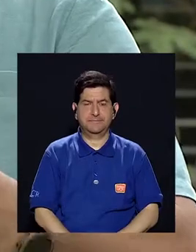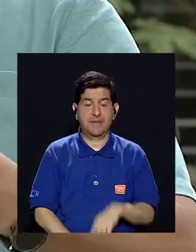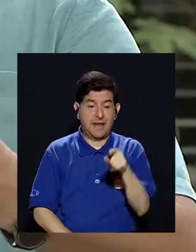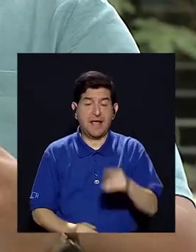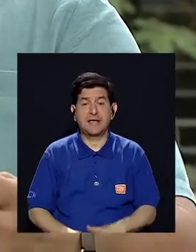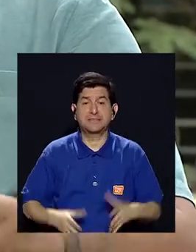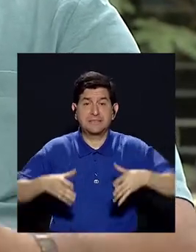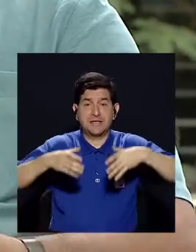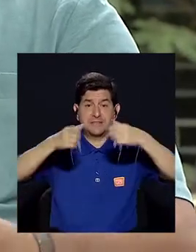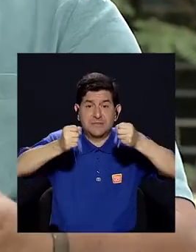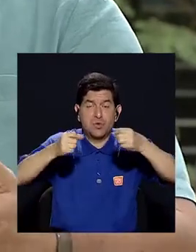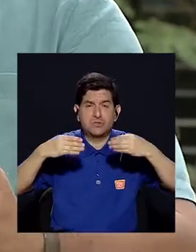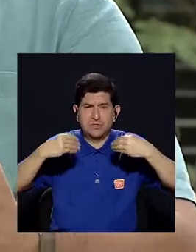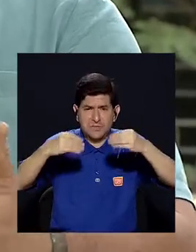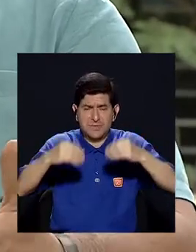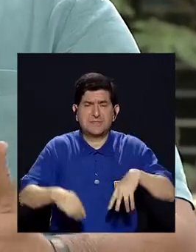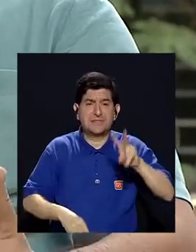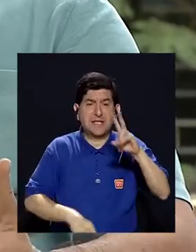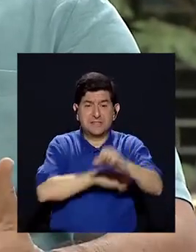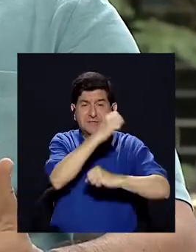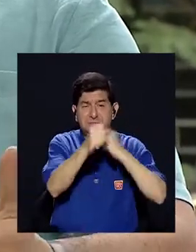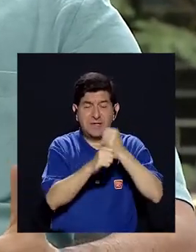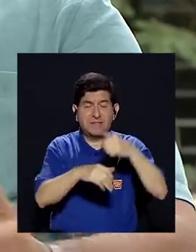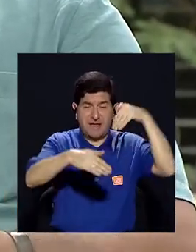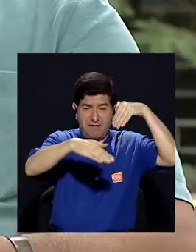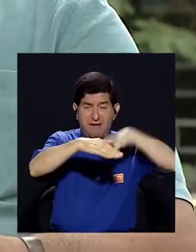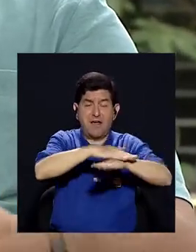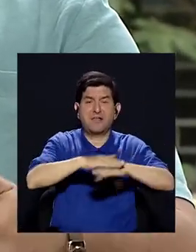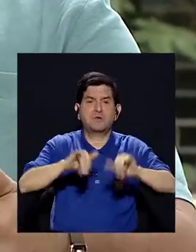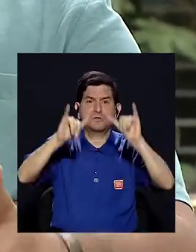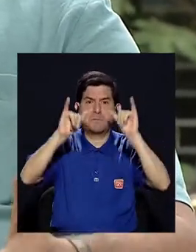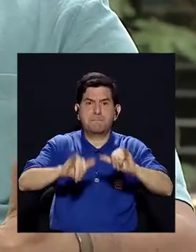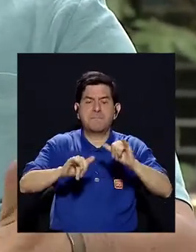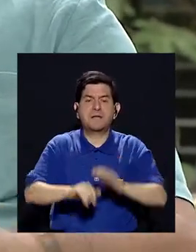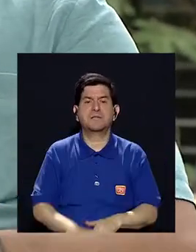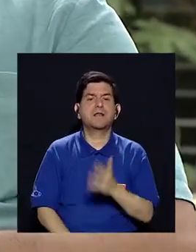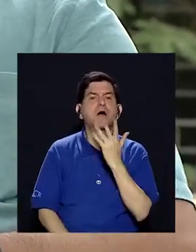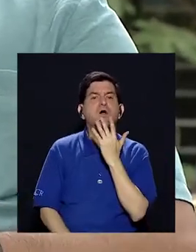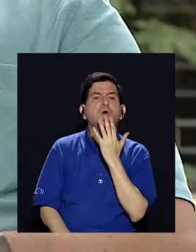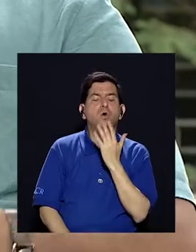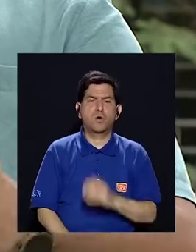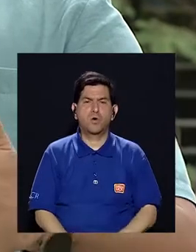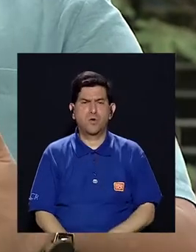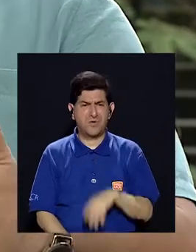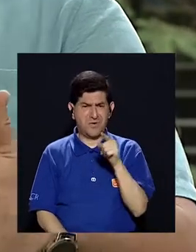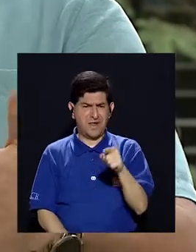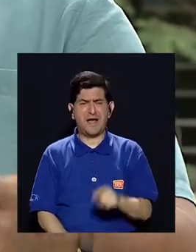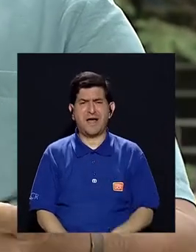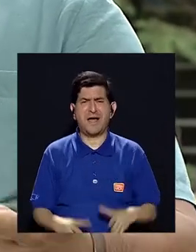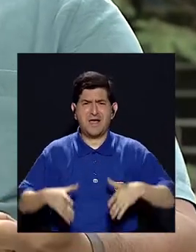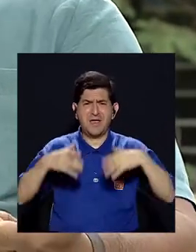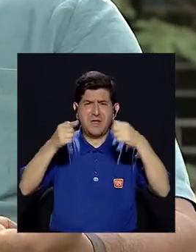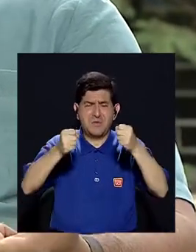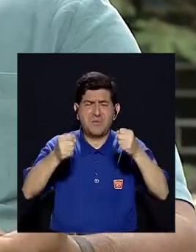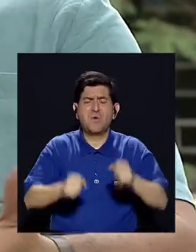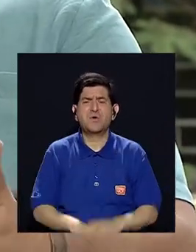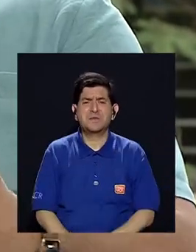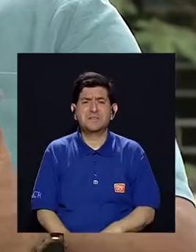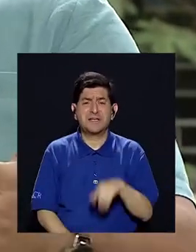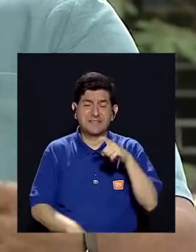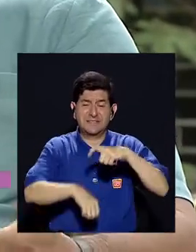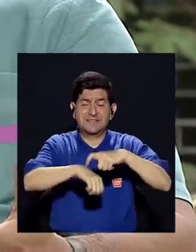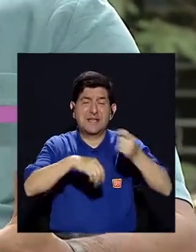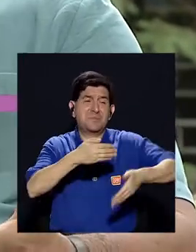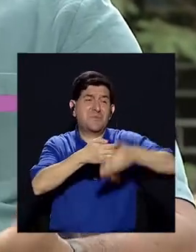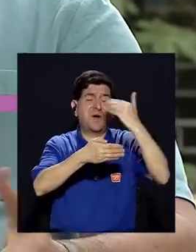inclusive las bolsas plásticas que tenían más de 20 años de haber sido enterradas todavía conservaban los colores. Ahí habían bolsas de leche de las